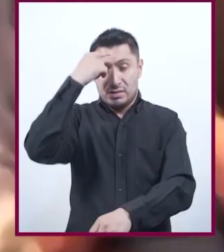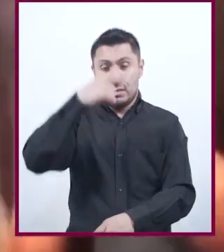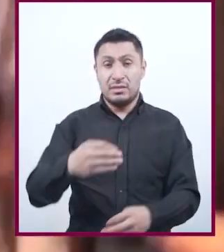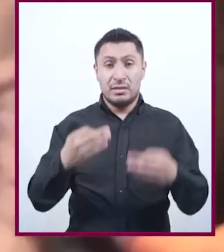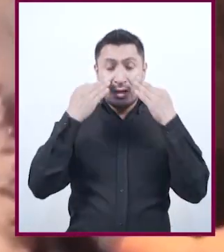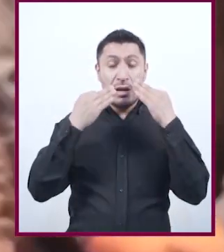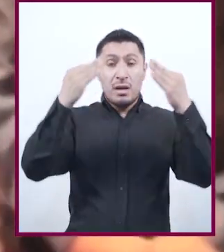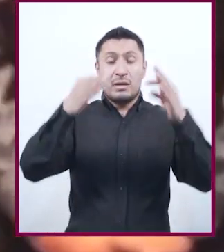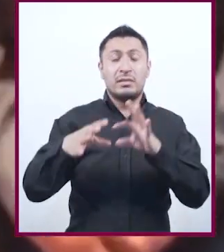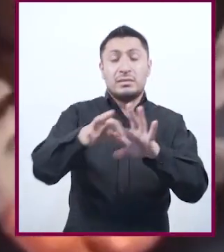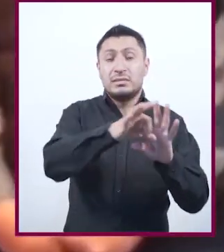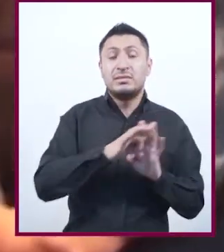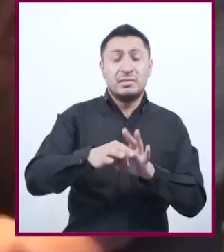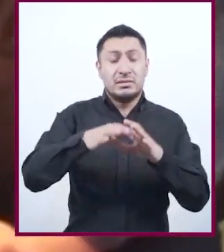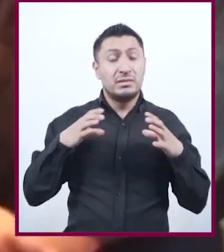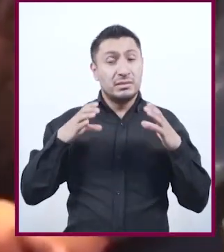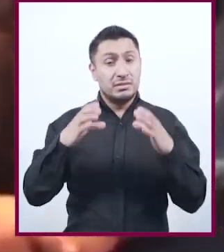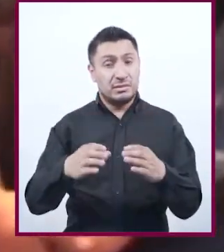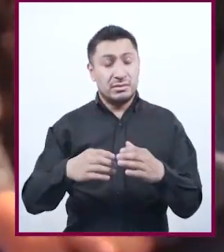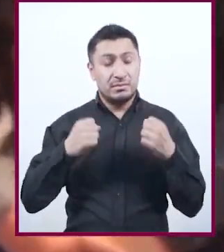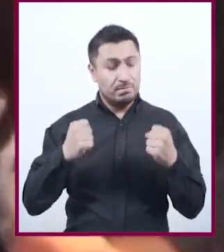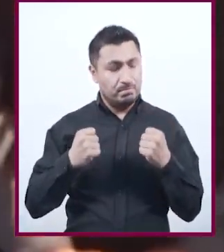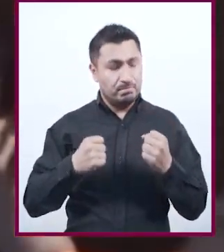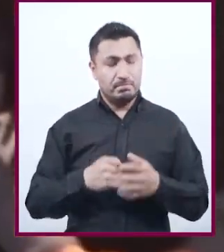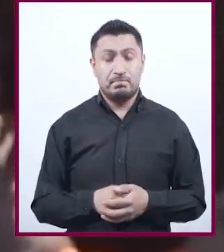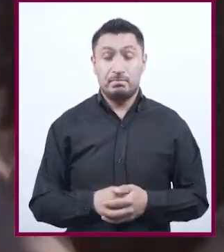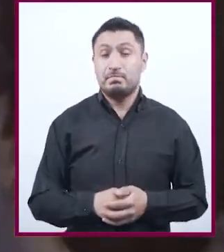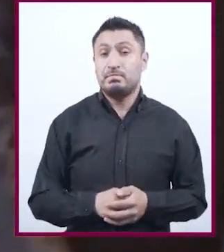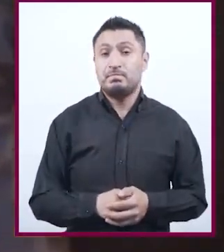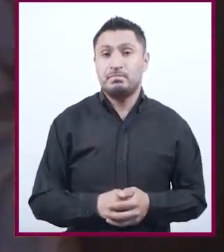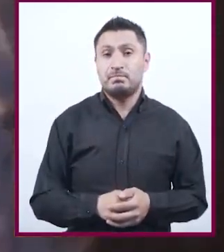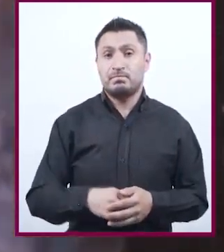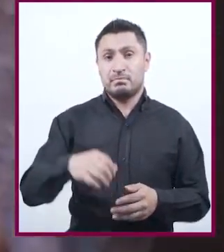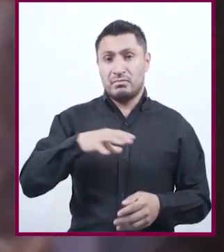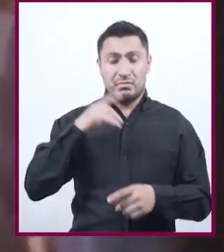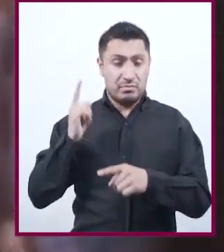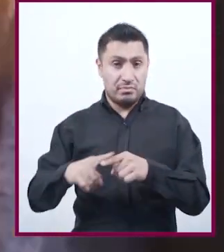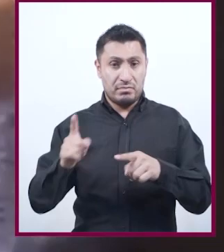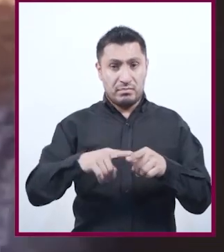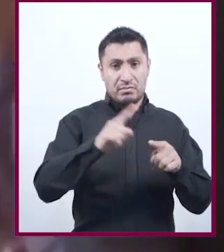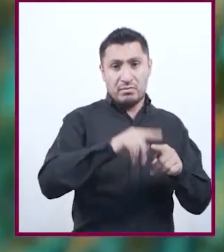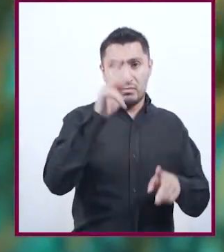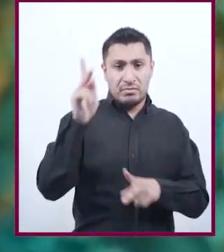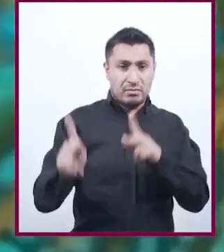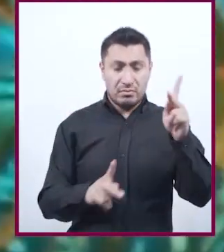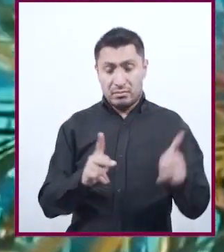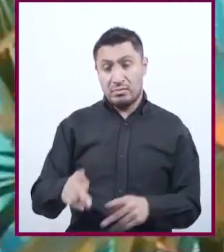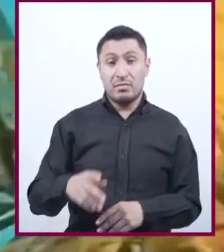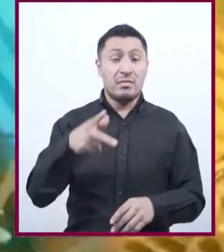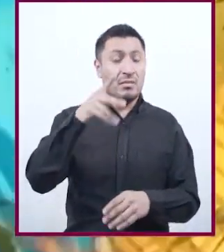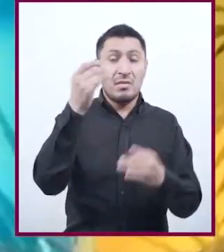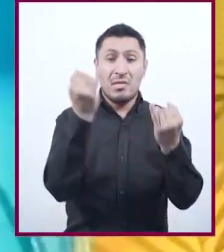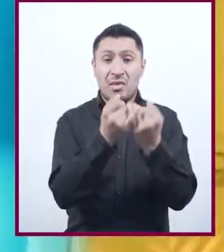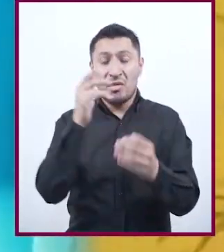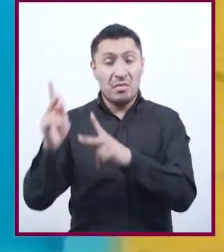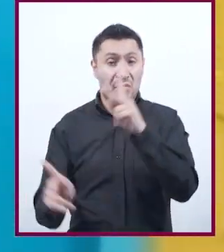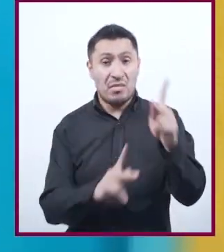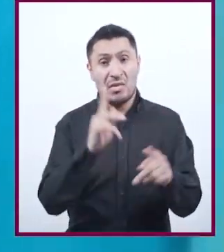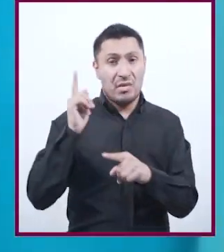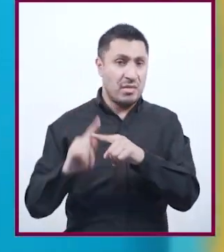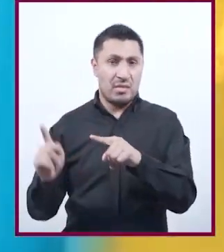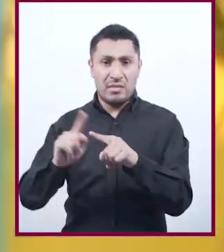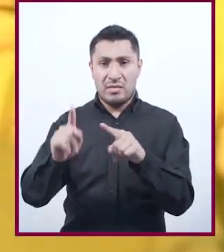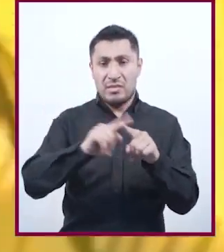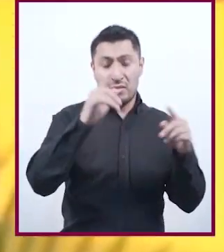Pues se compone pues de varias colonias populares, pero también de otros pueblos y otros barrios originarios. Estos pueblos y